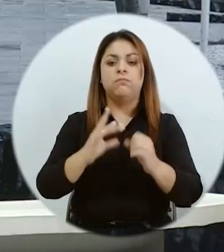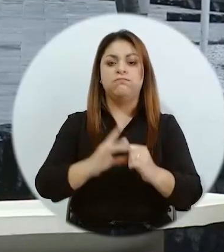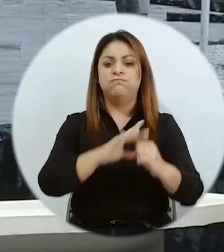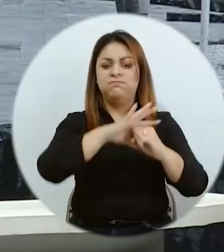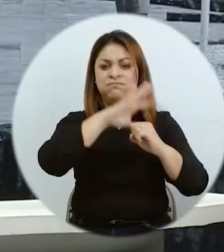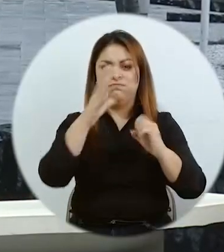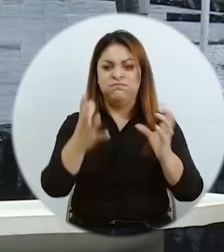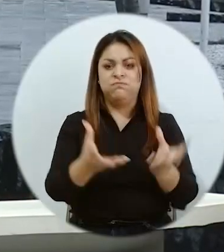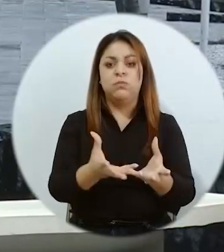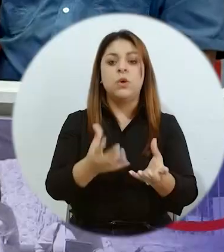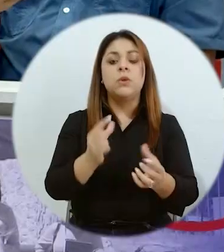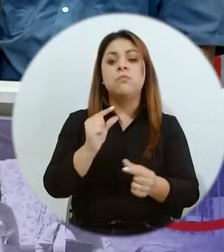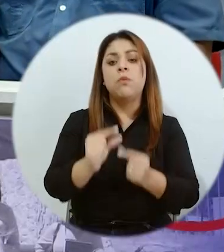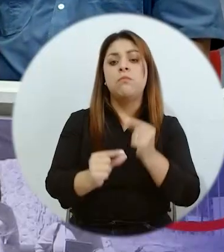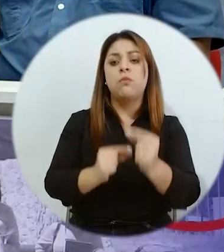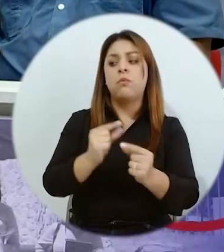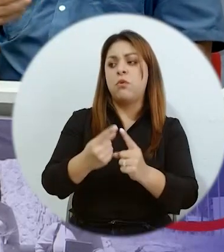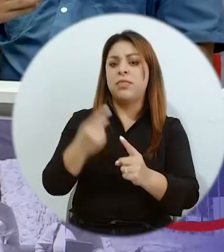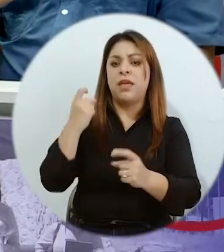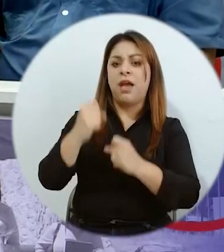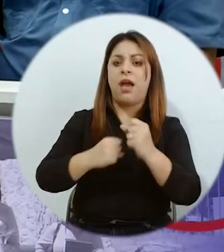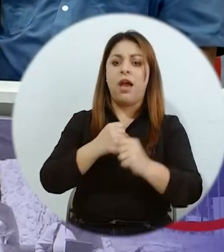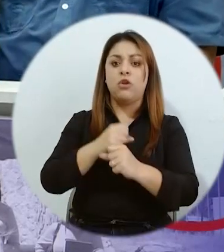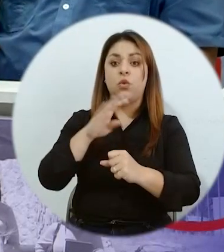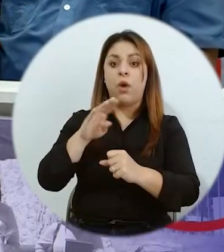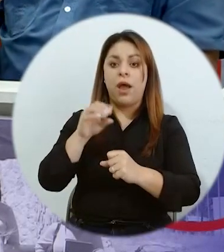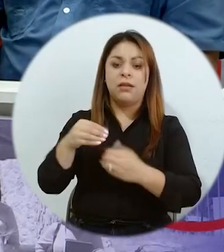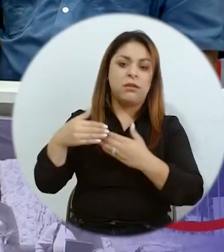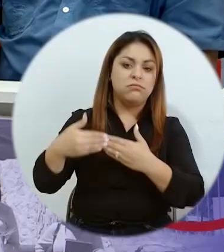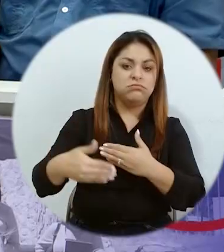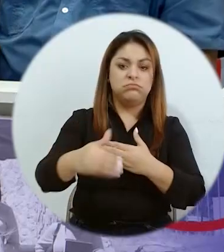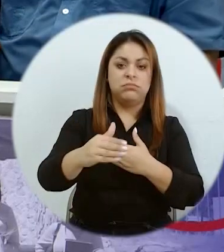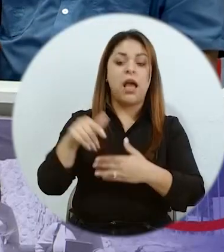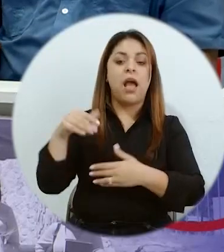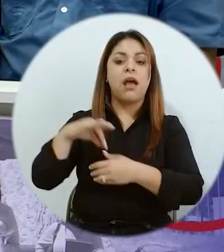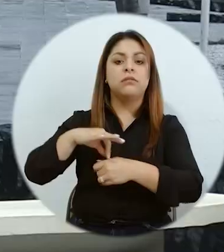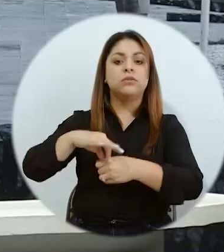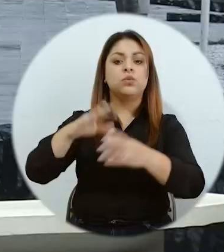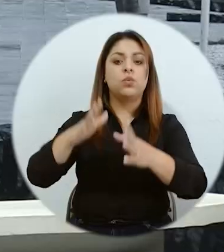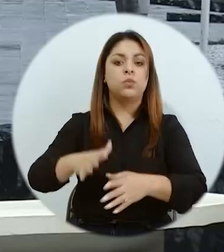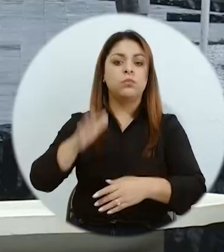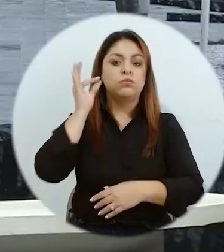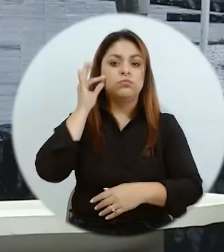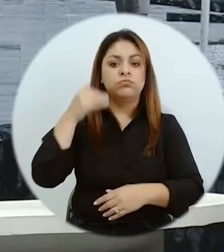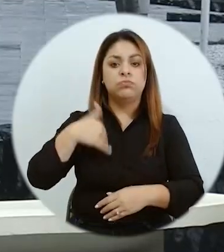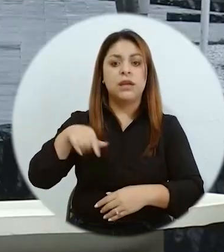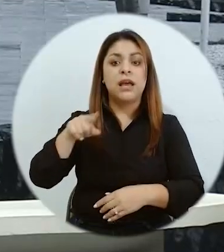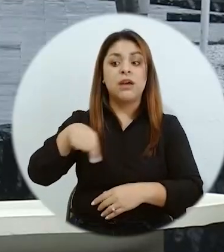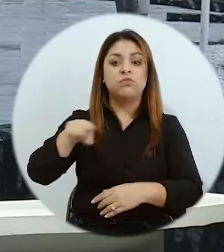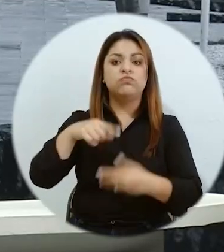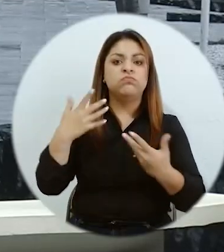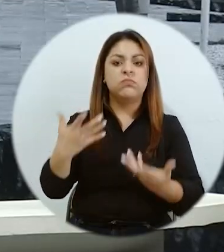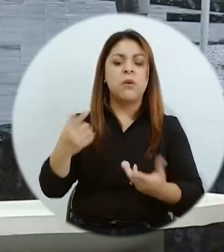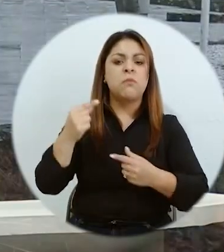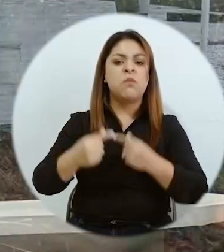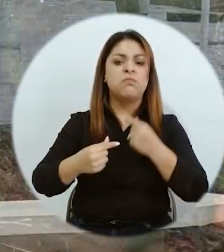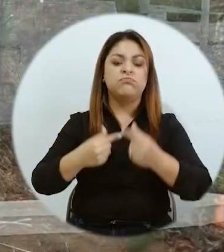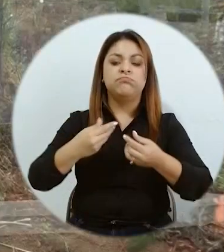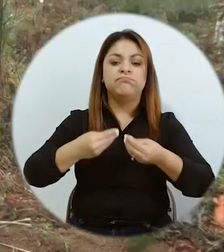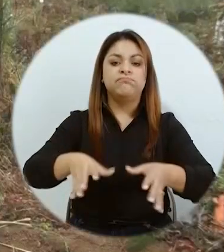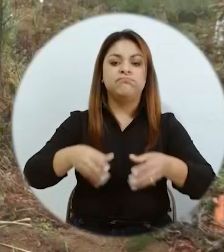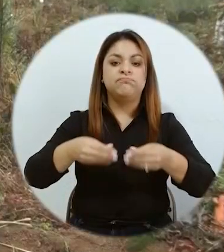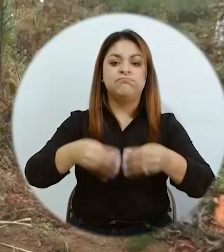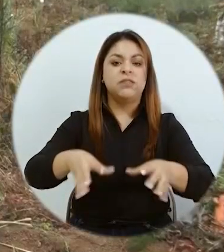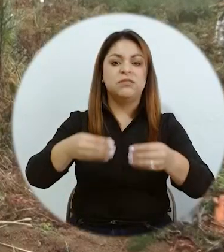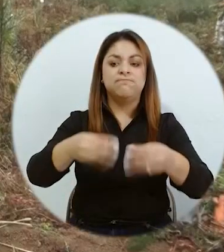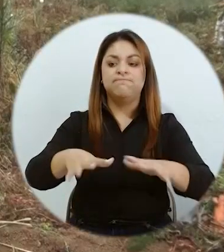que progresivamente, desde los años 40 en adelante, los agricultores y las agricultoras han venido progresivamente perdiendo